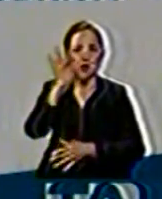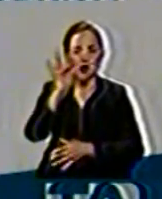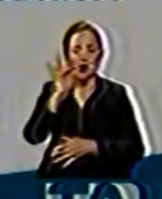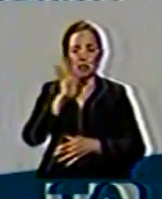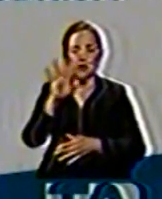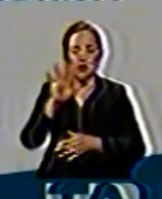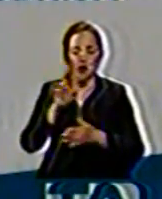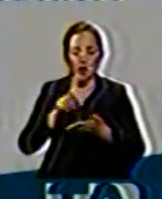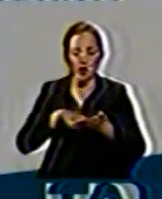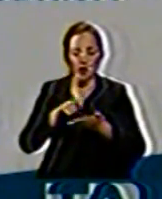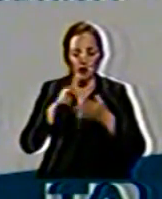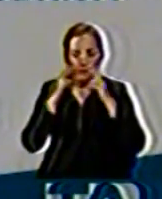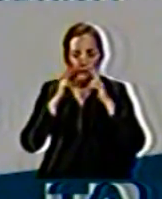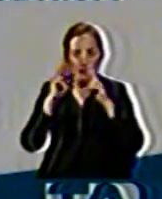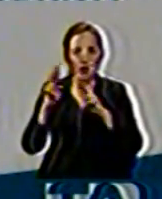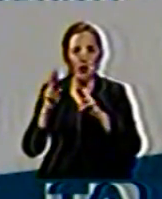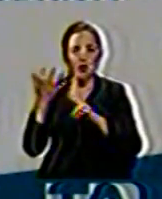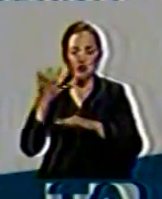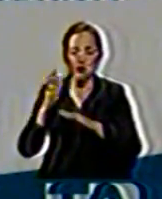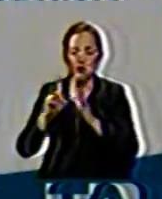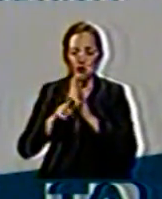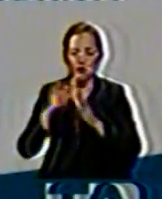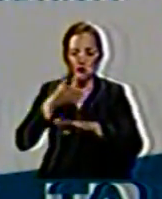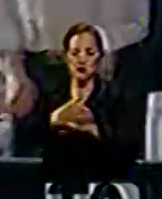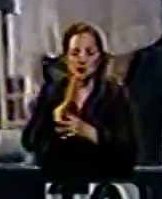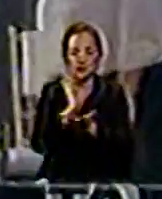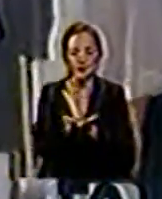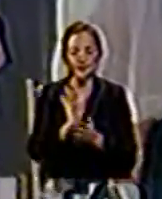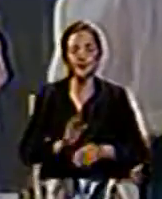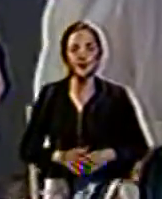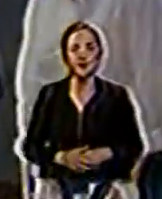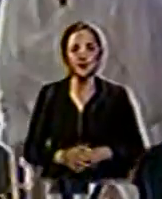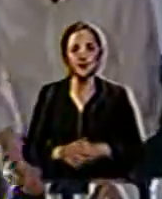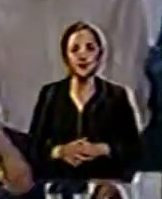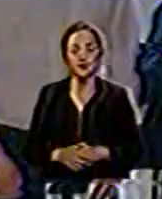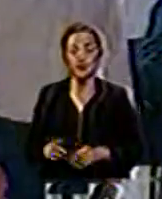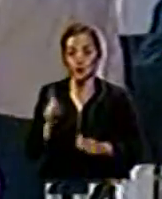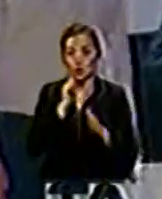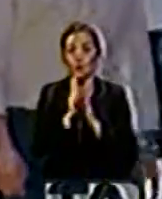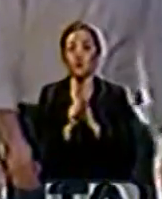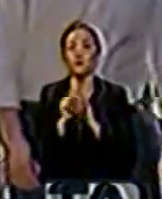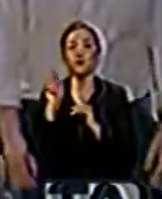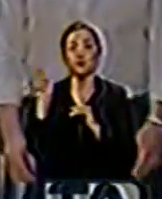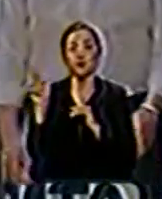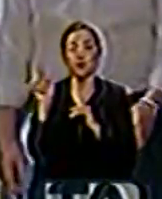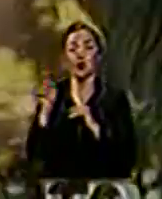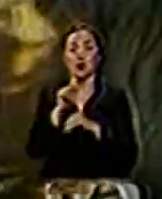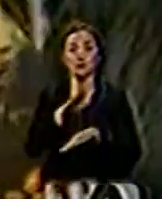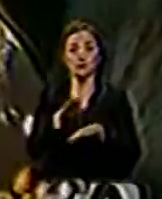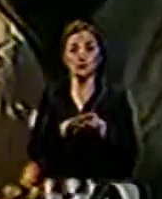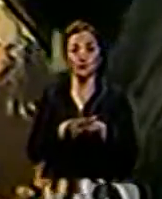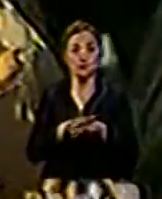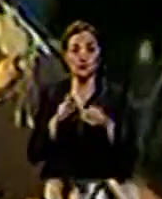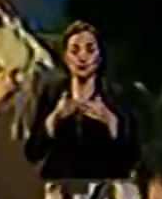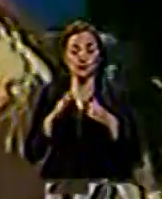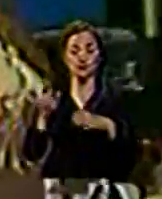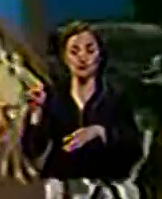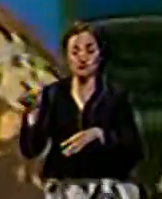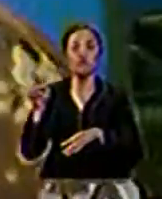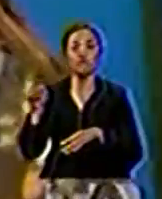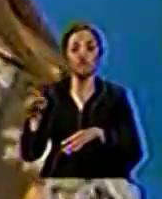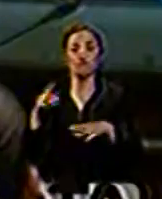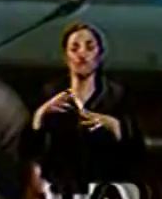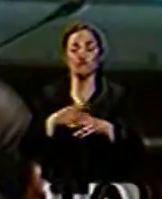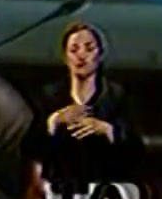reconocimiento de firma y 15 minutos más tarde para que dé su versión, pues él presentó una denuncia sobre el cometimiento de posibles delitos de concusión